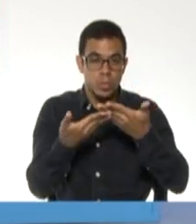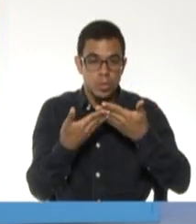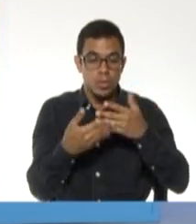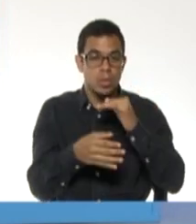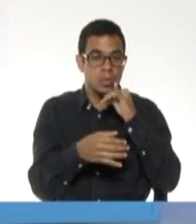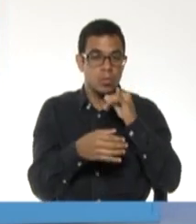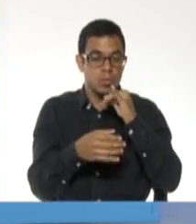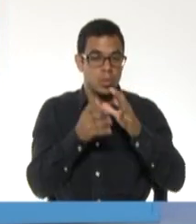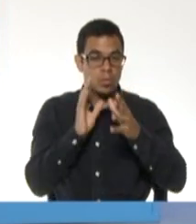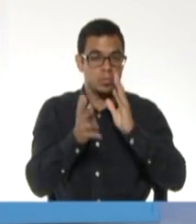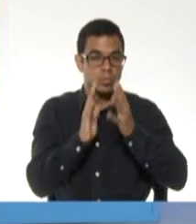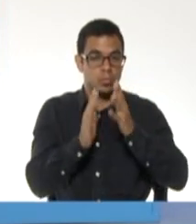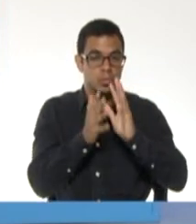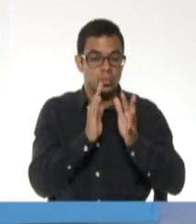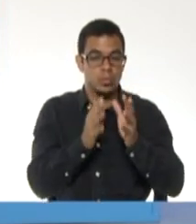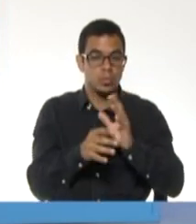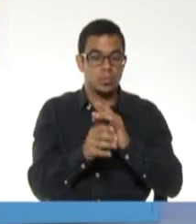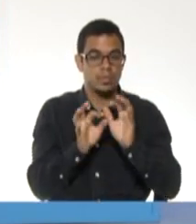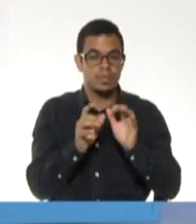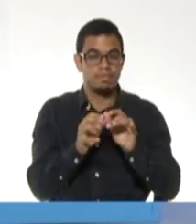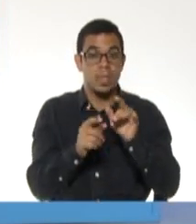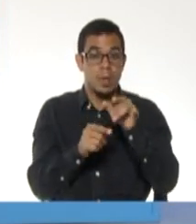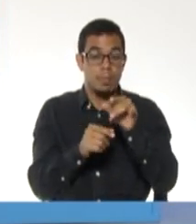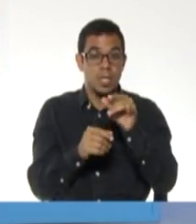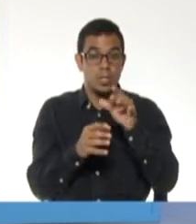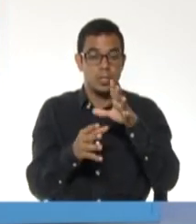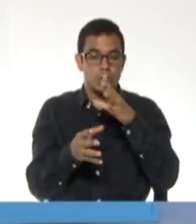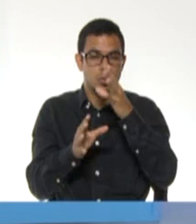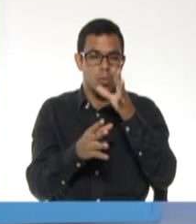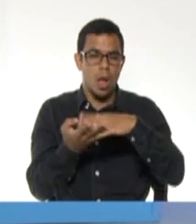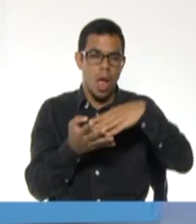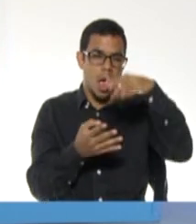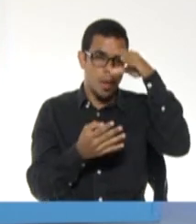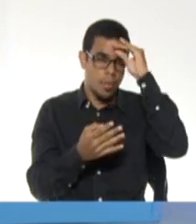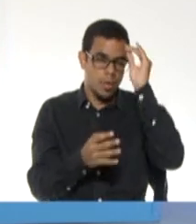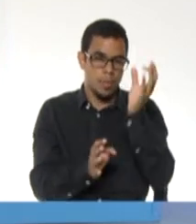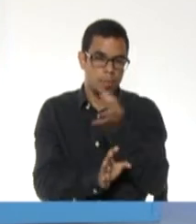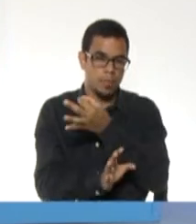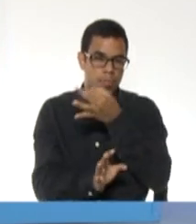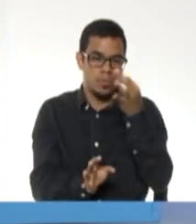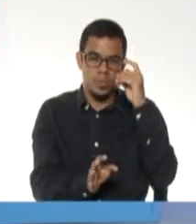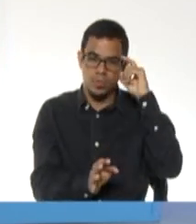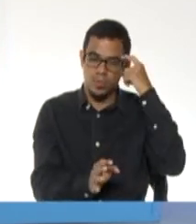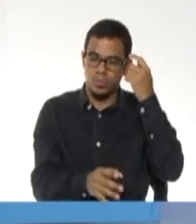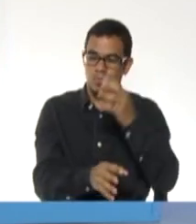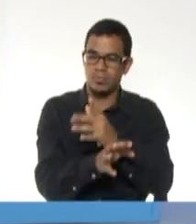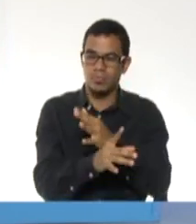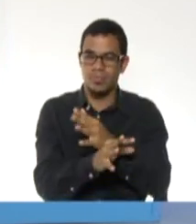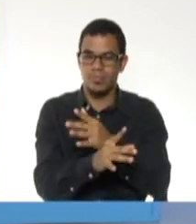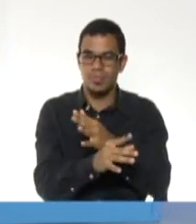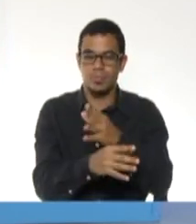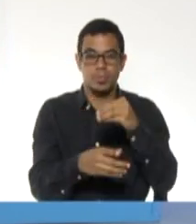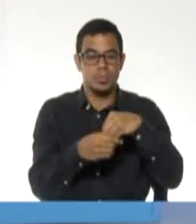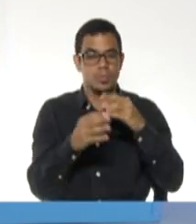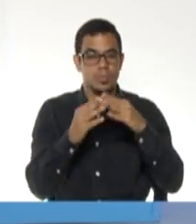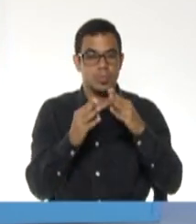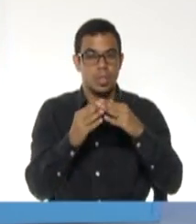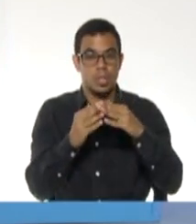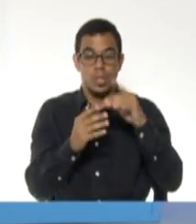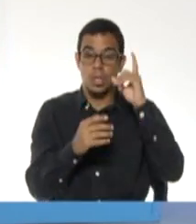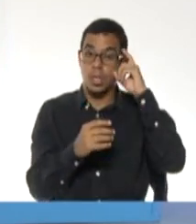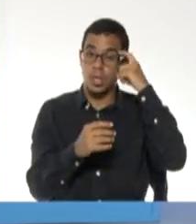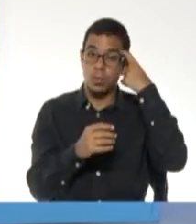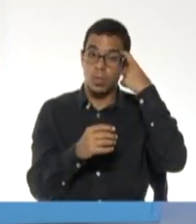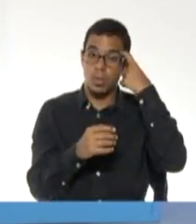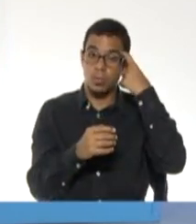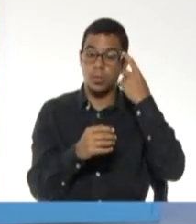de la información y la comunicación para así obtener un aprendizaje más significativo y divertido en sus hogares, recordando